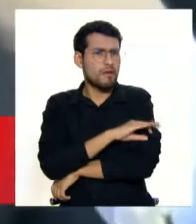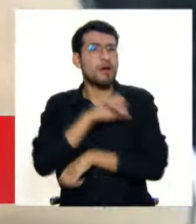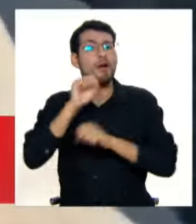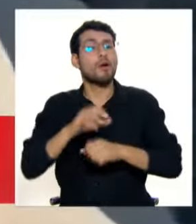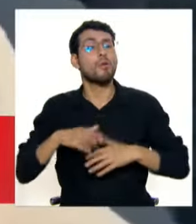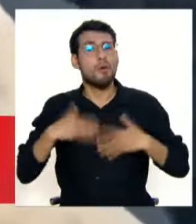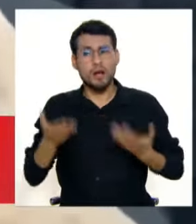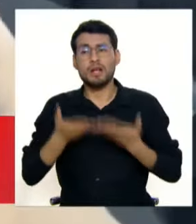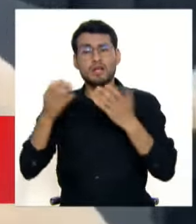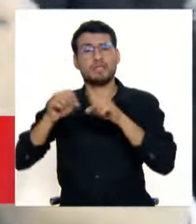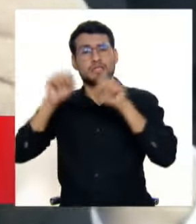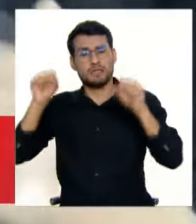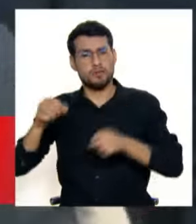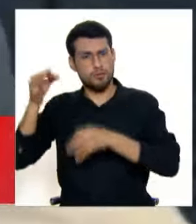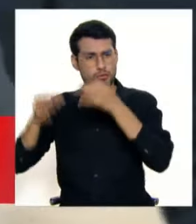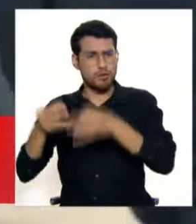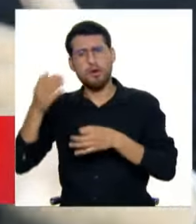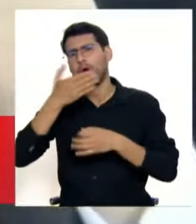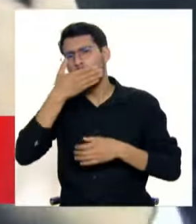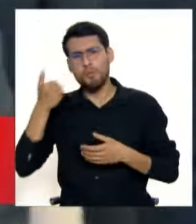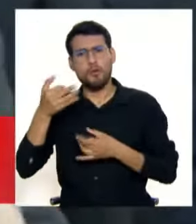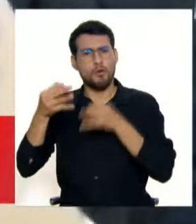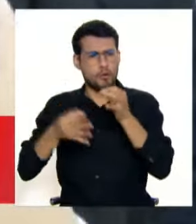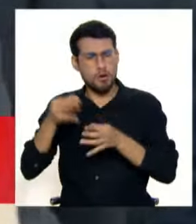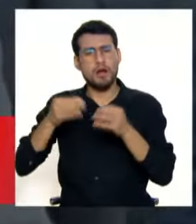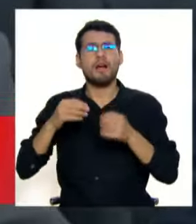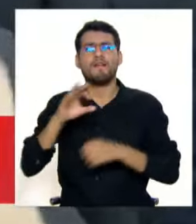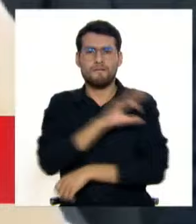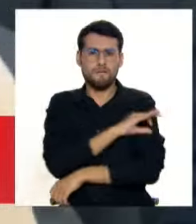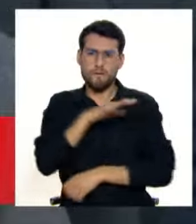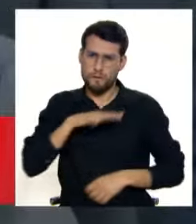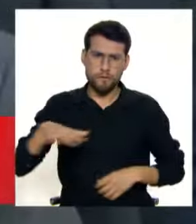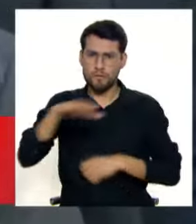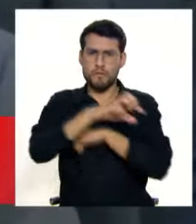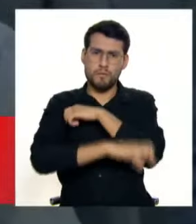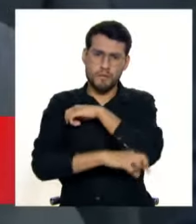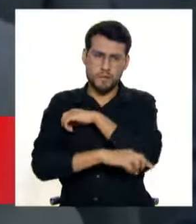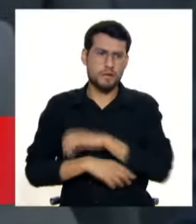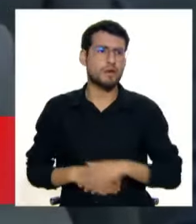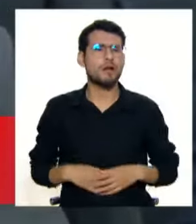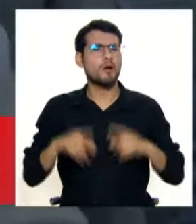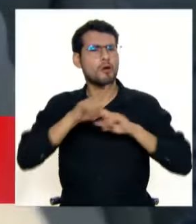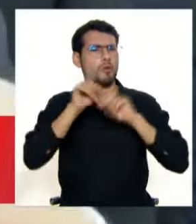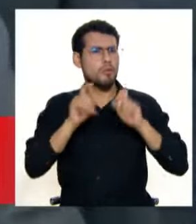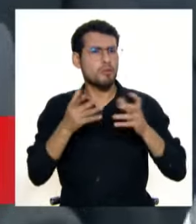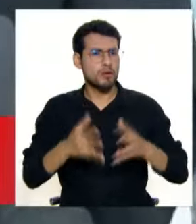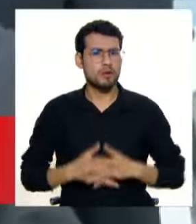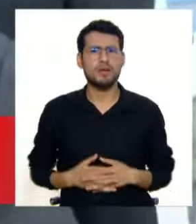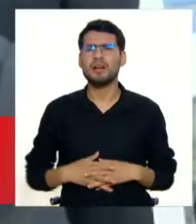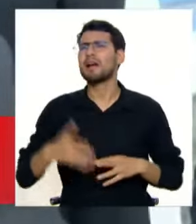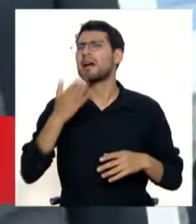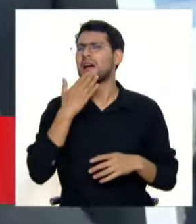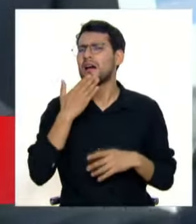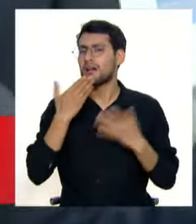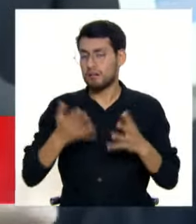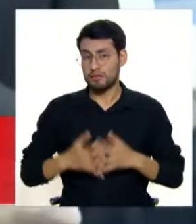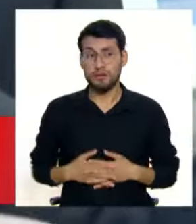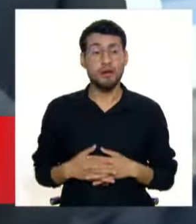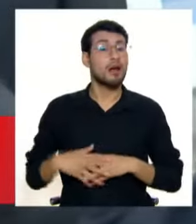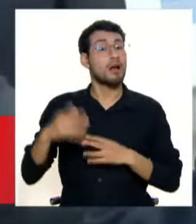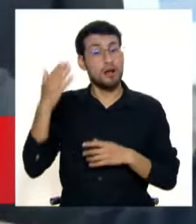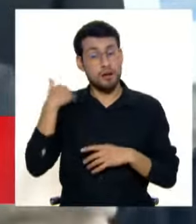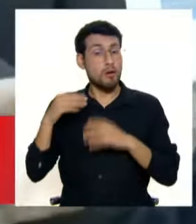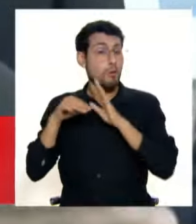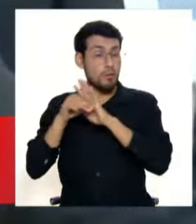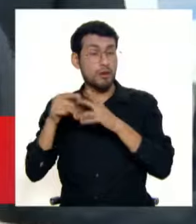para proveer al sistema de justicia los mejores jueces y fiscales en todo el país. La pregunta es, ¿quién debe hacerlo? Antes hemos hecho